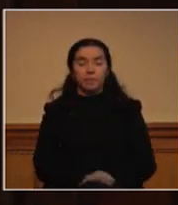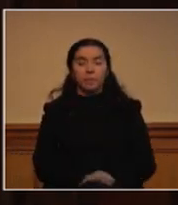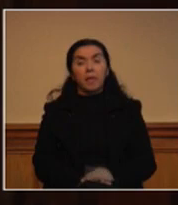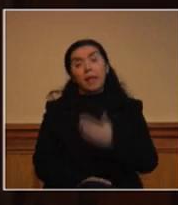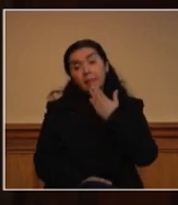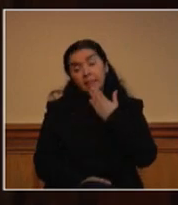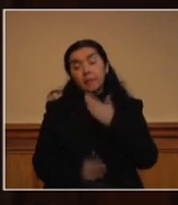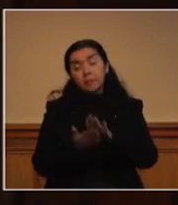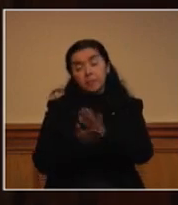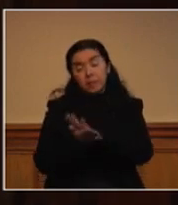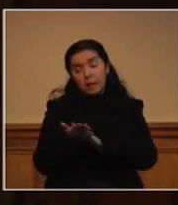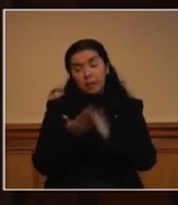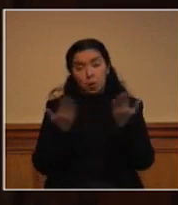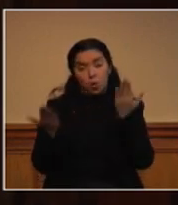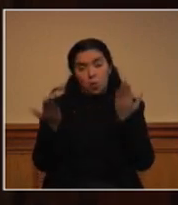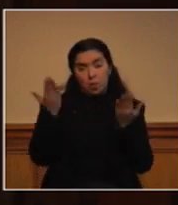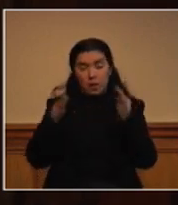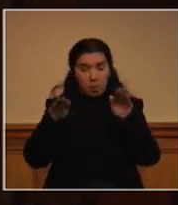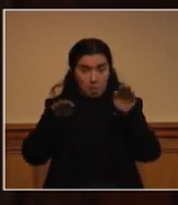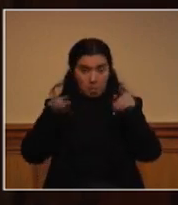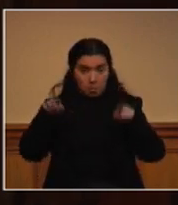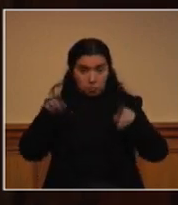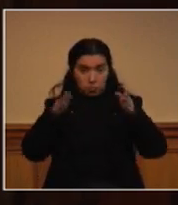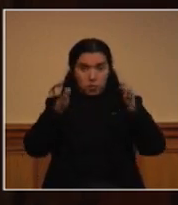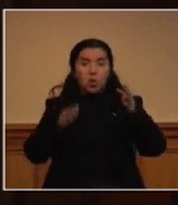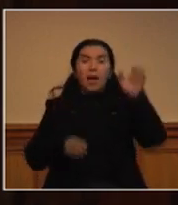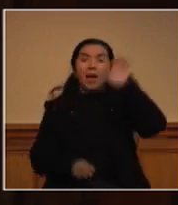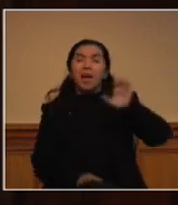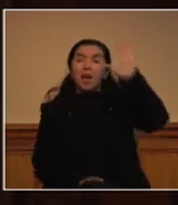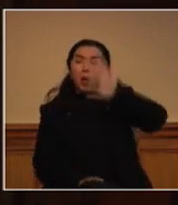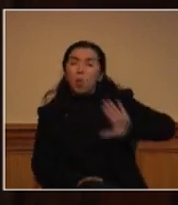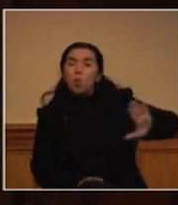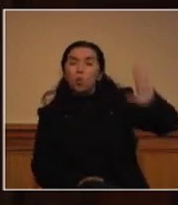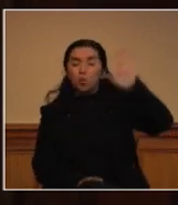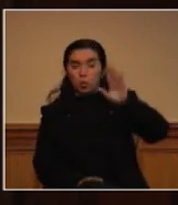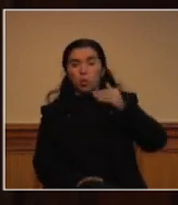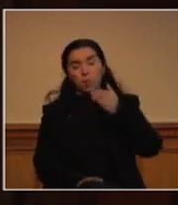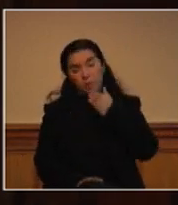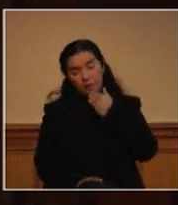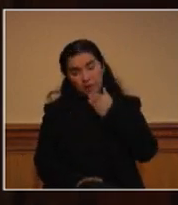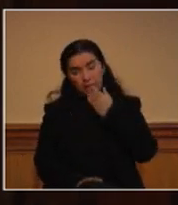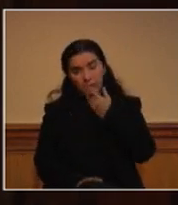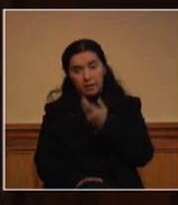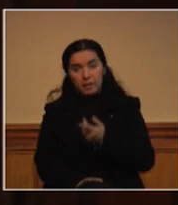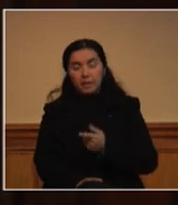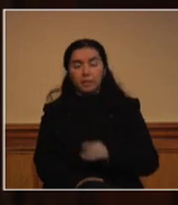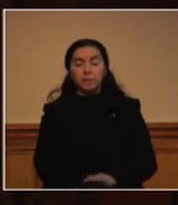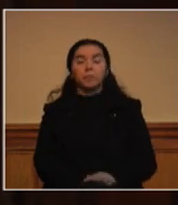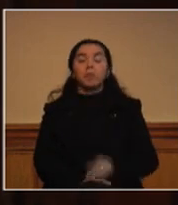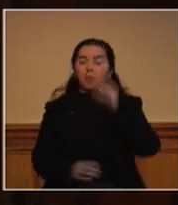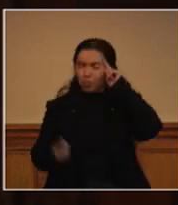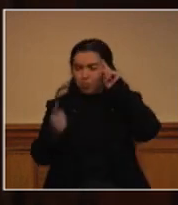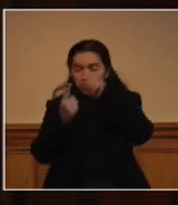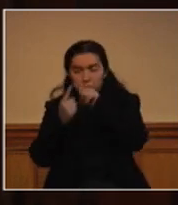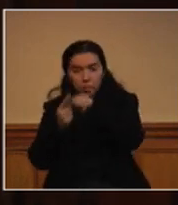ejemplo comparativo o en paralelo a lo que se está haciendo en Europa, la Agencia Europea para las Necesidades Educativas